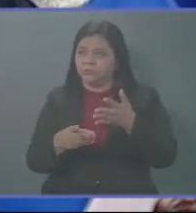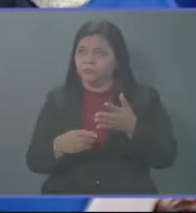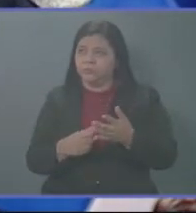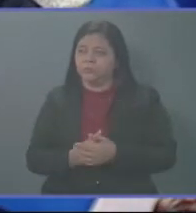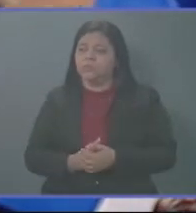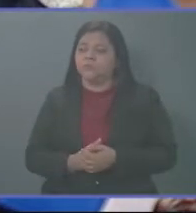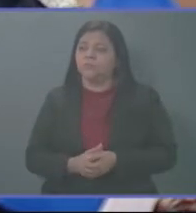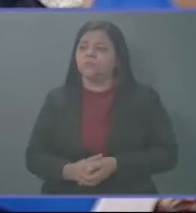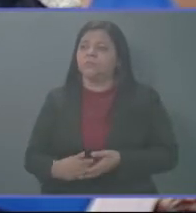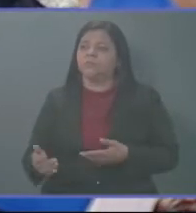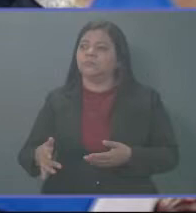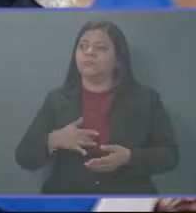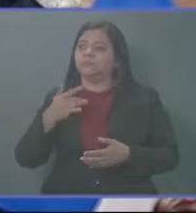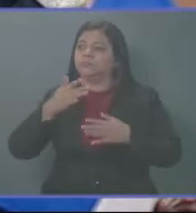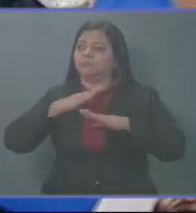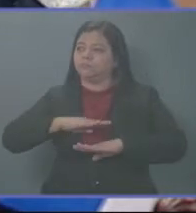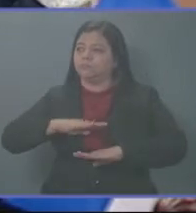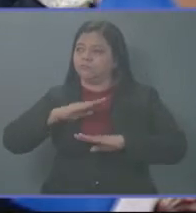para satisfacer